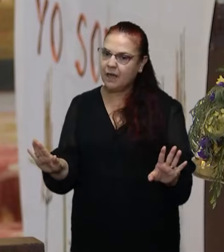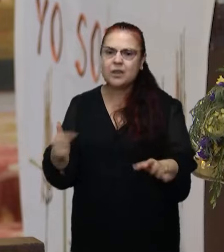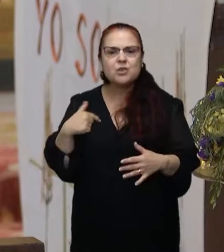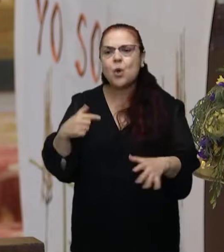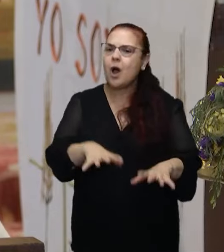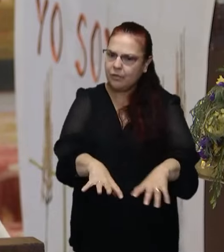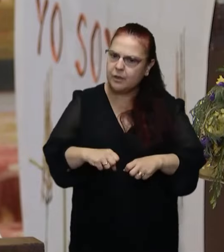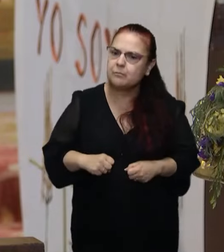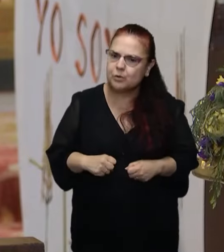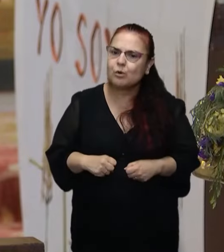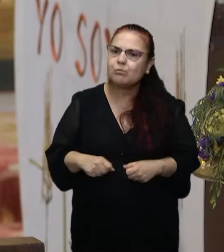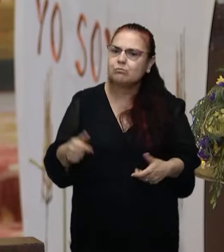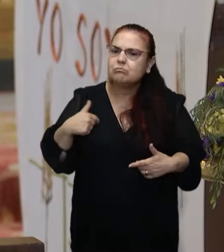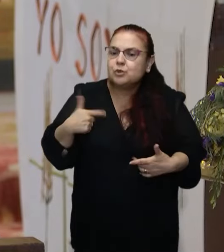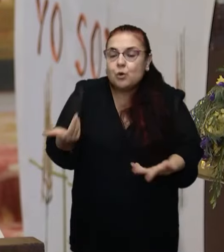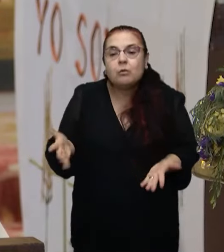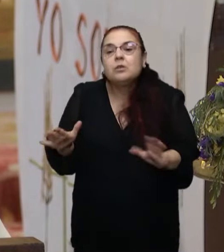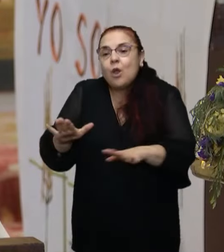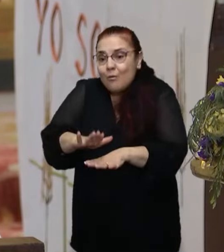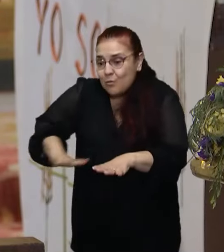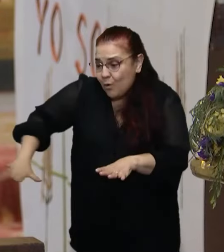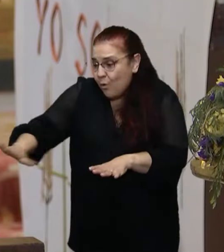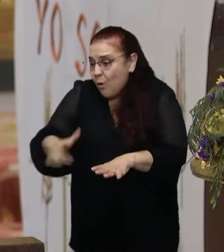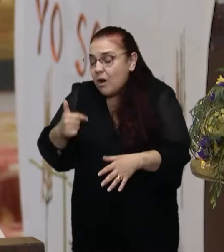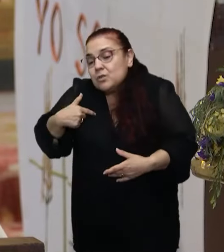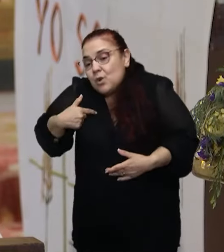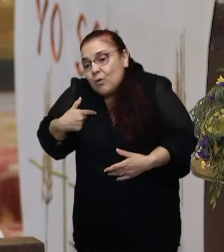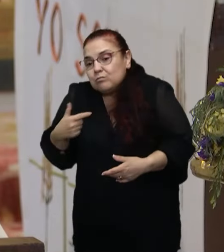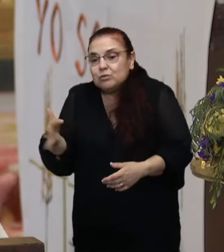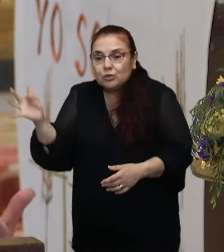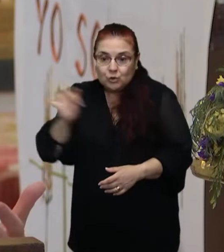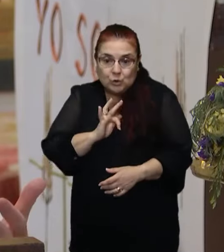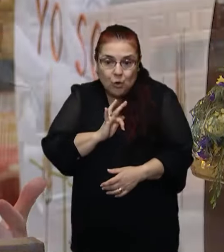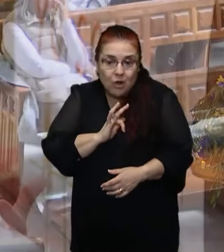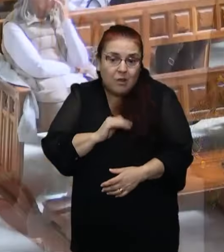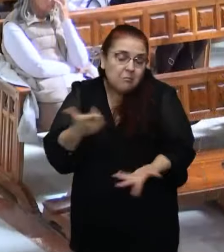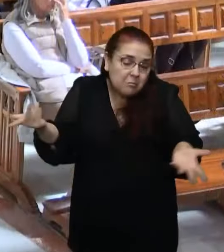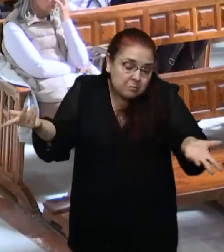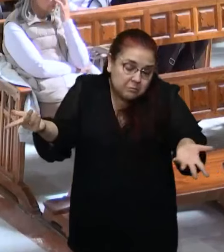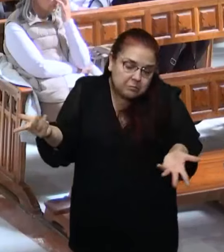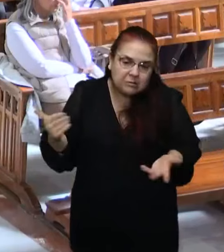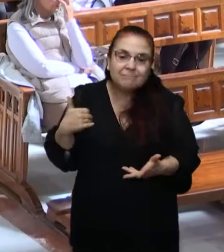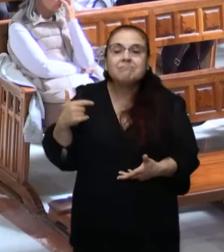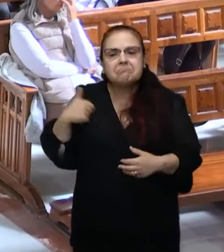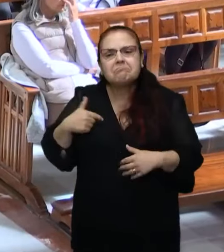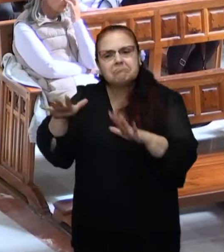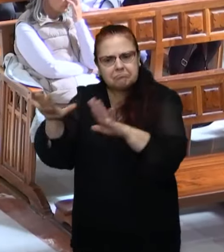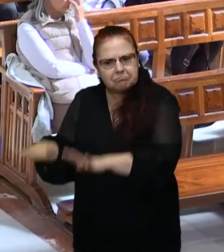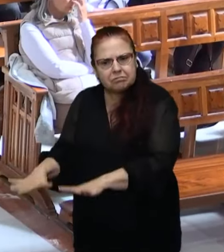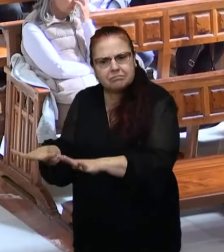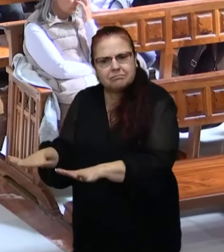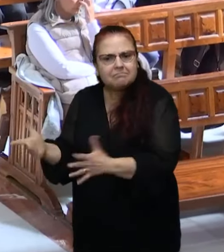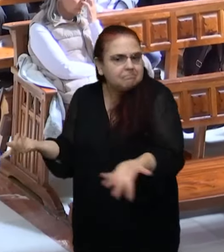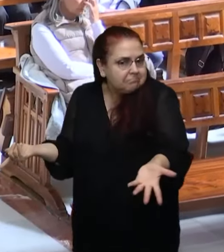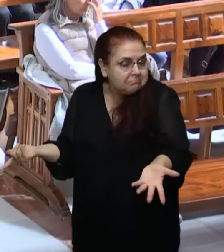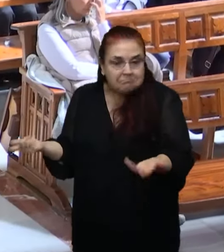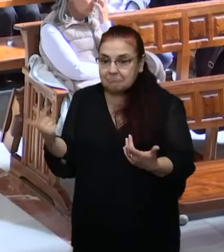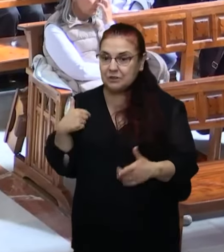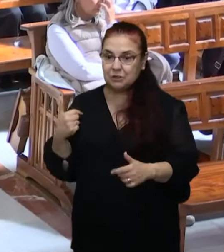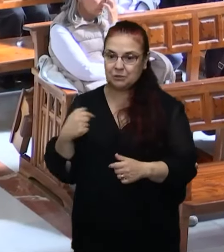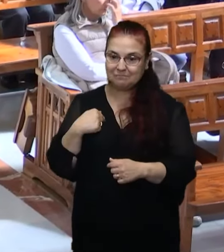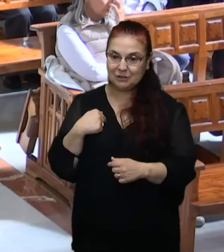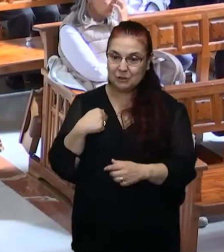sitio, acepto ese lugar, el que me corresponde como criatura. Y ahí, pues trato